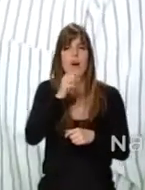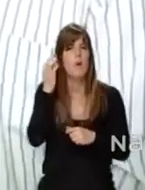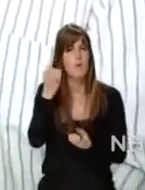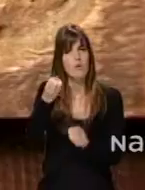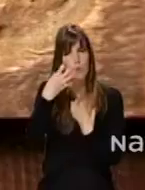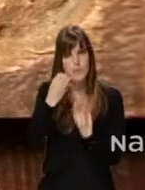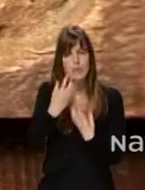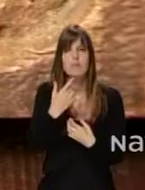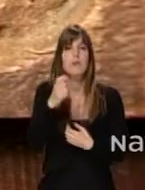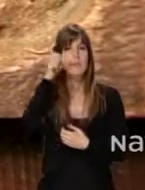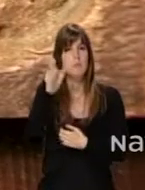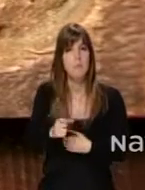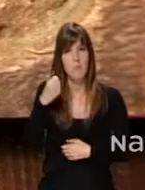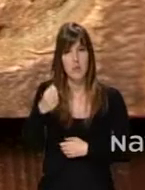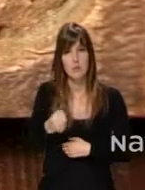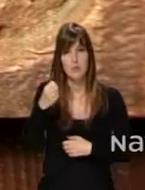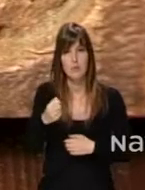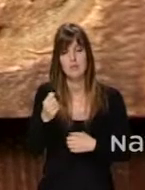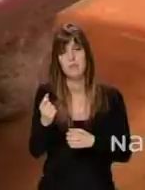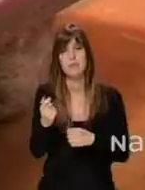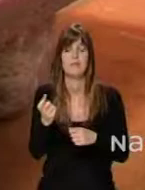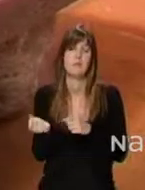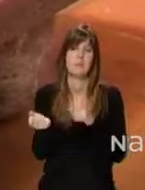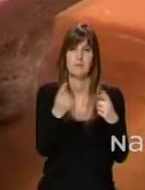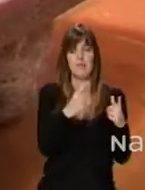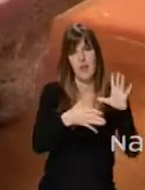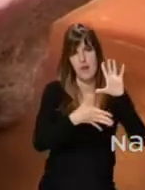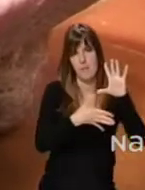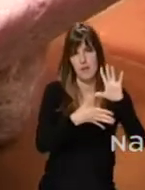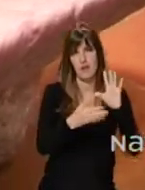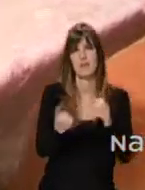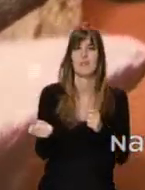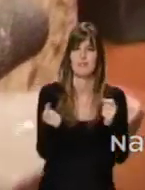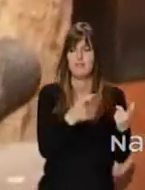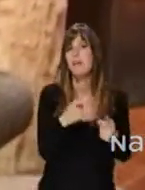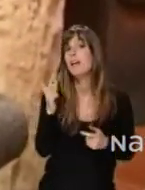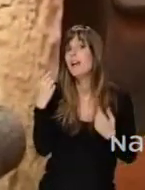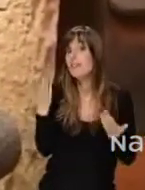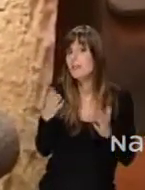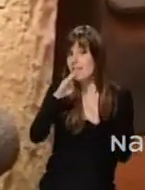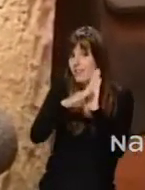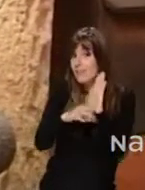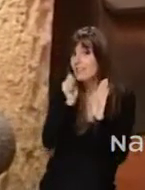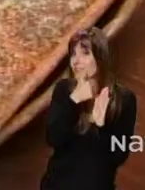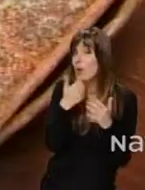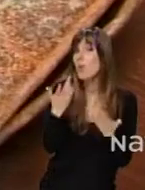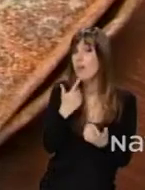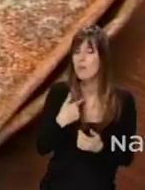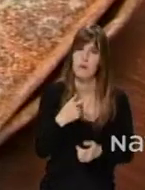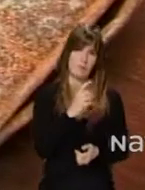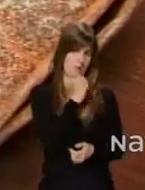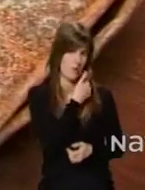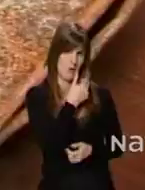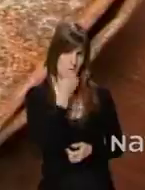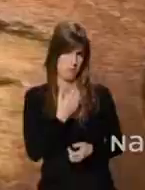que habían llevado unos pastores a América. Entonces, ¿la fórmula secreta cuál es? ¿No me la vais a decir? La fórmula, si es secreta, no se puede